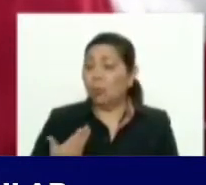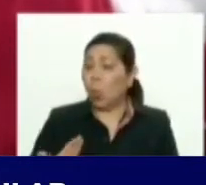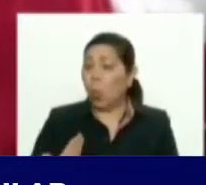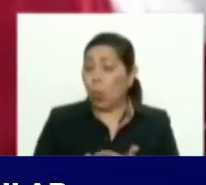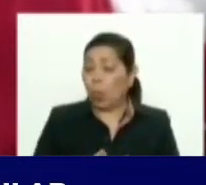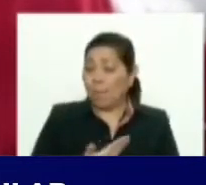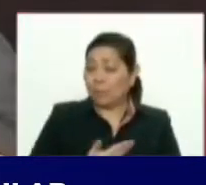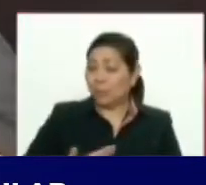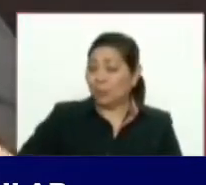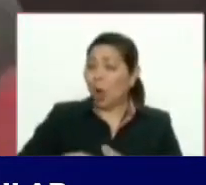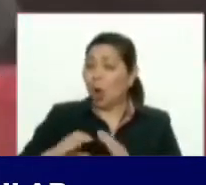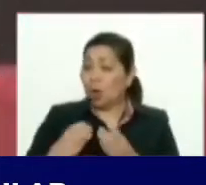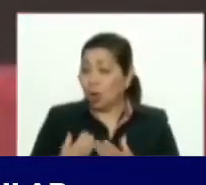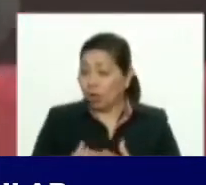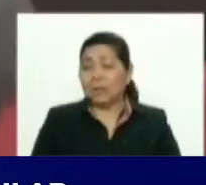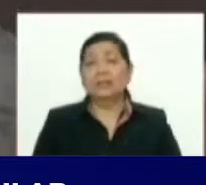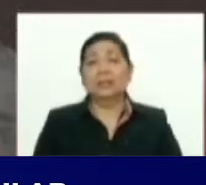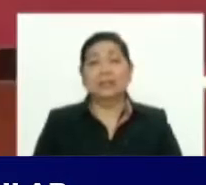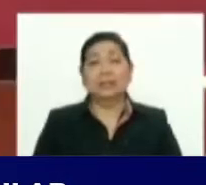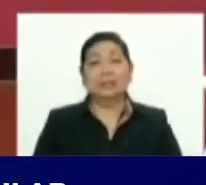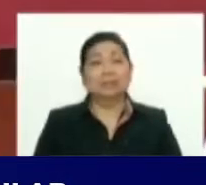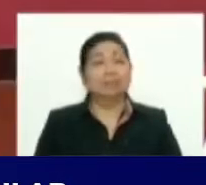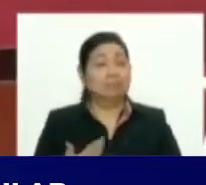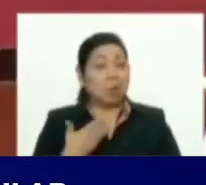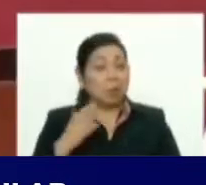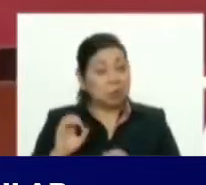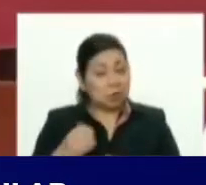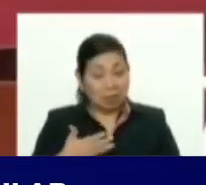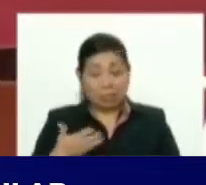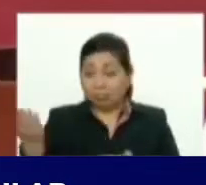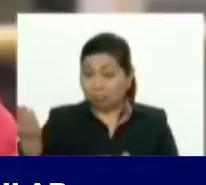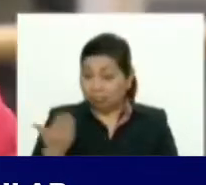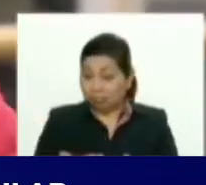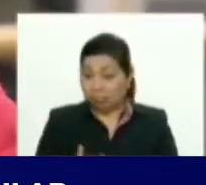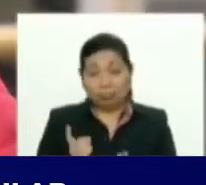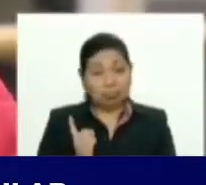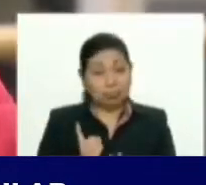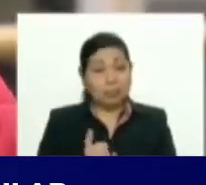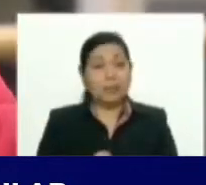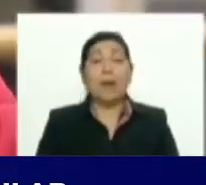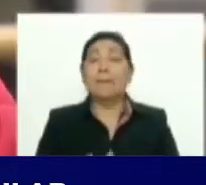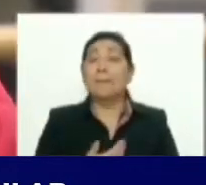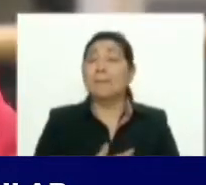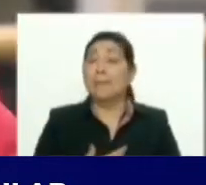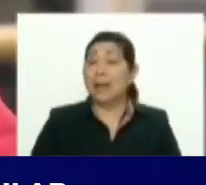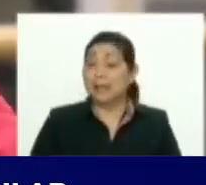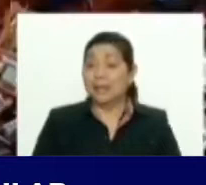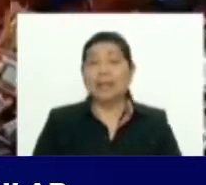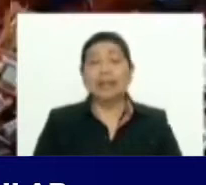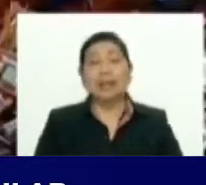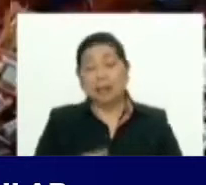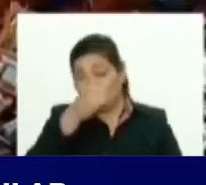nuevo presidente del Congreso. A pesar de haber realizado primero la invitación para el encuentro, el presidente de la República, Pedro